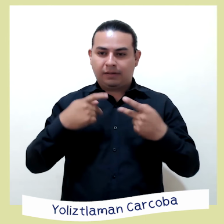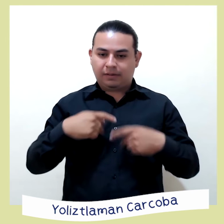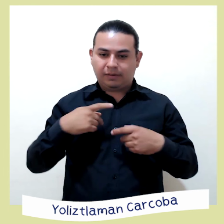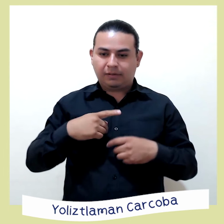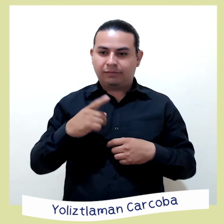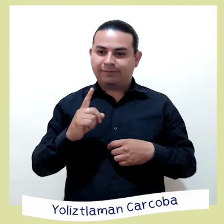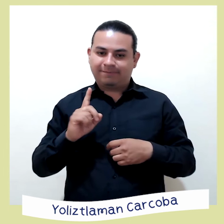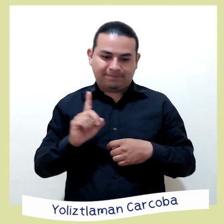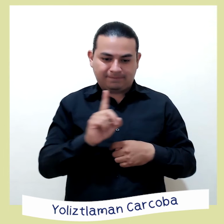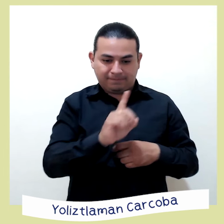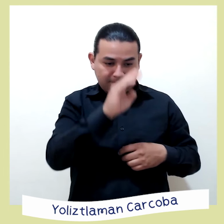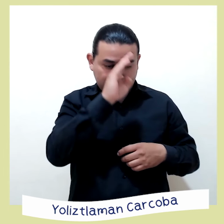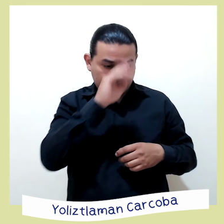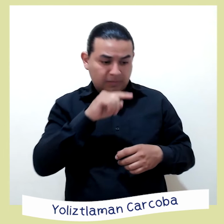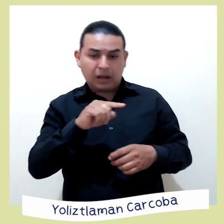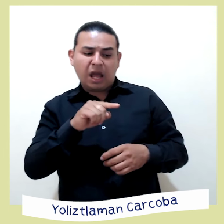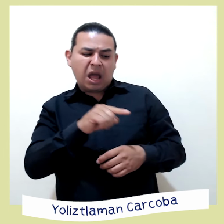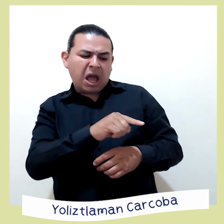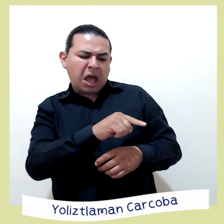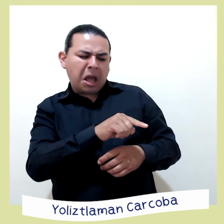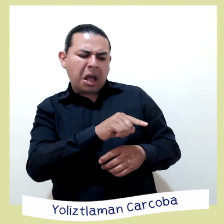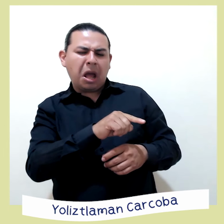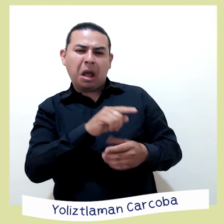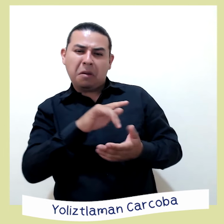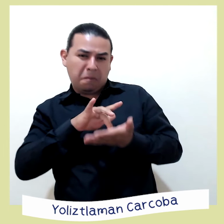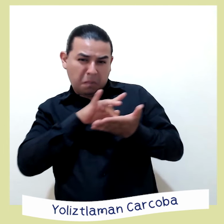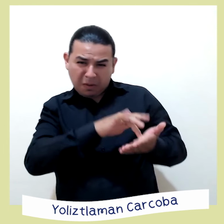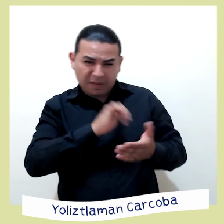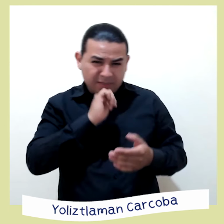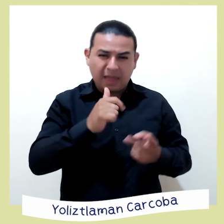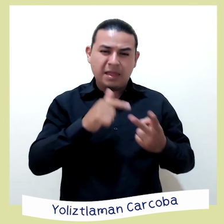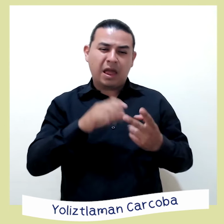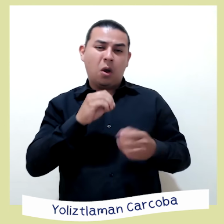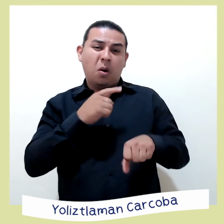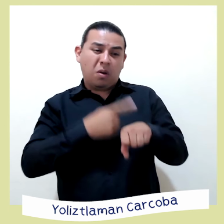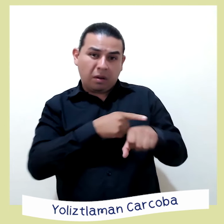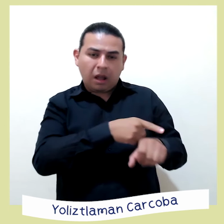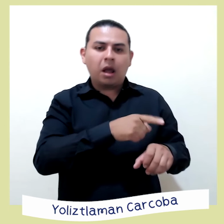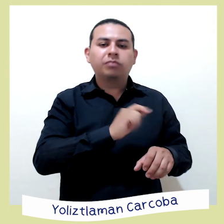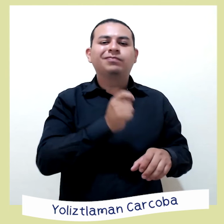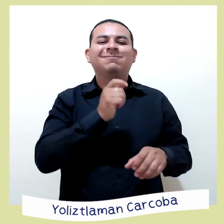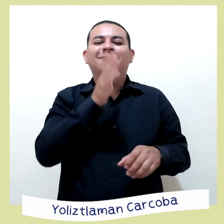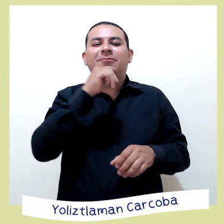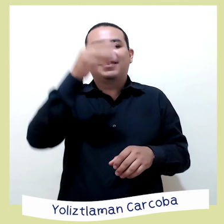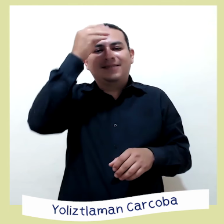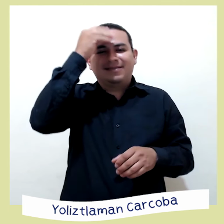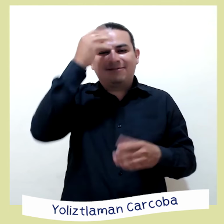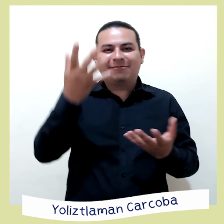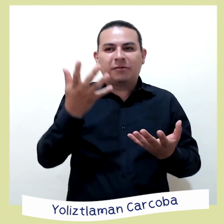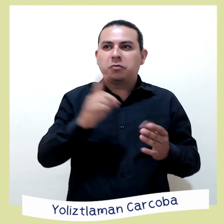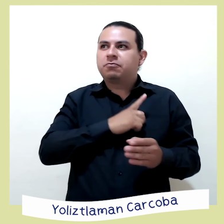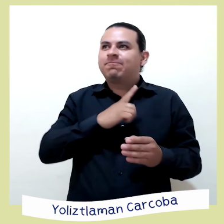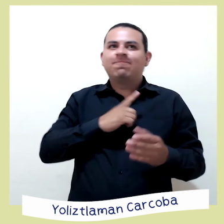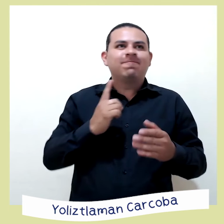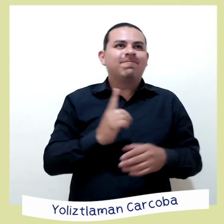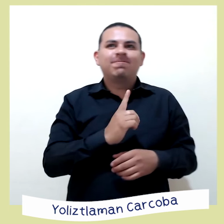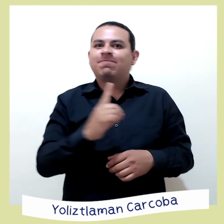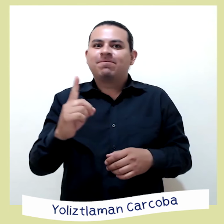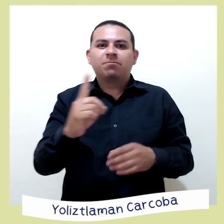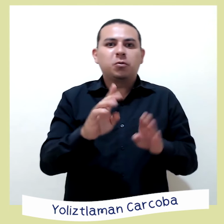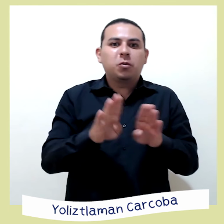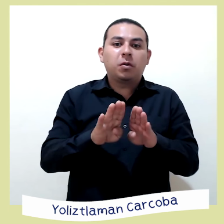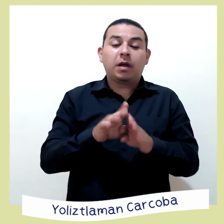última a la que nos podemos encontrar si no queremos aprender y si no tenemos ningún apoyo por la enfermedad,